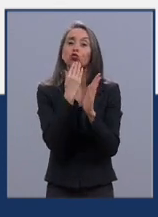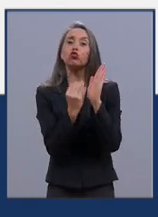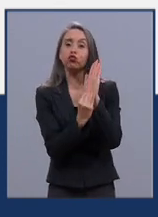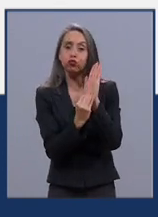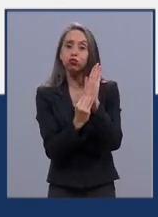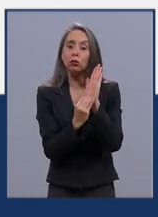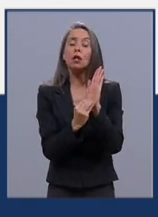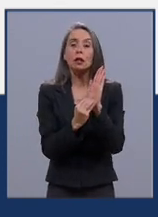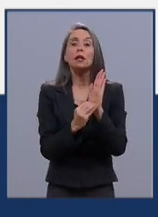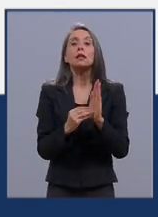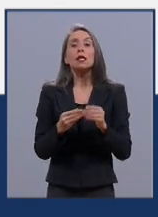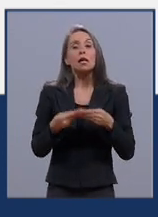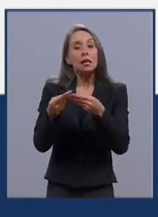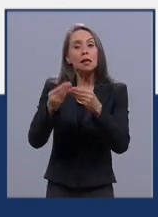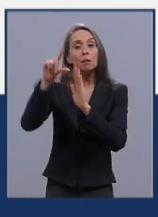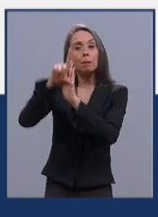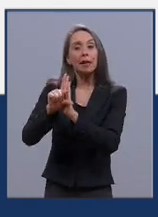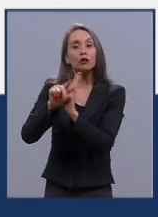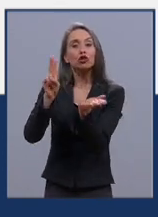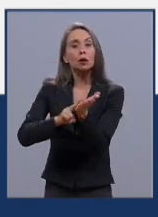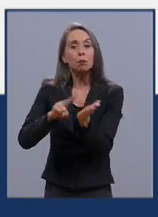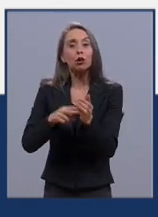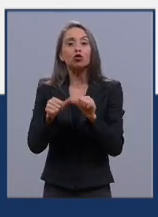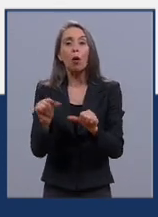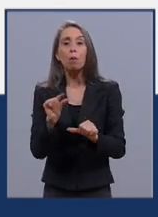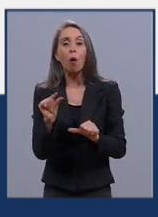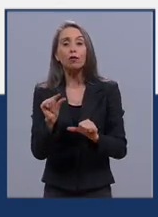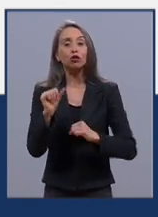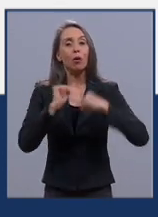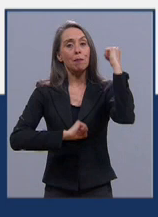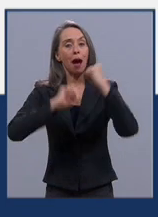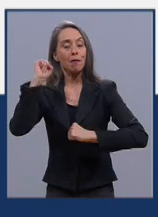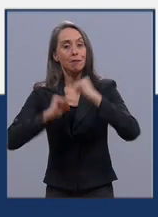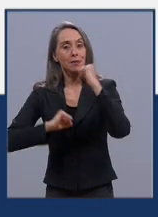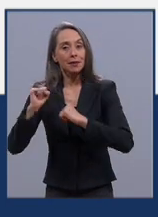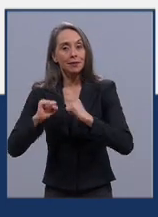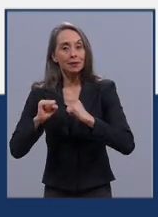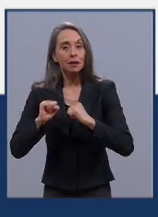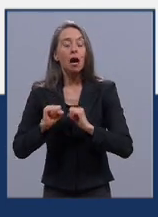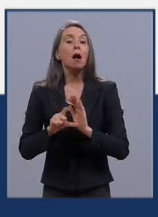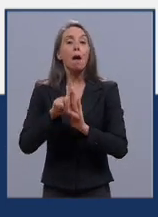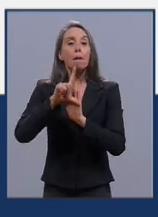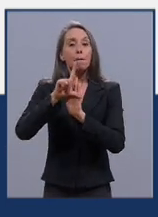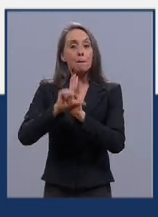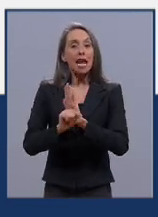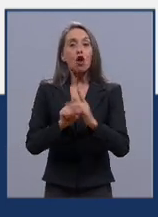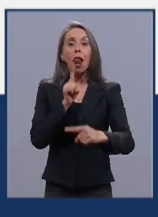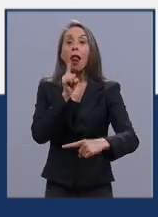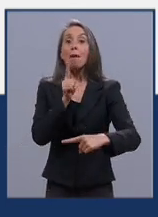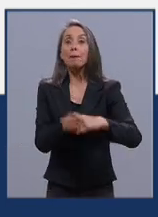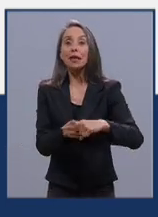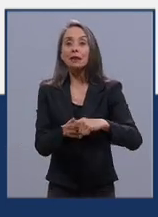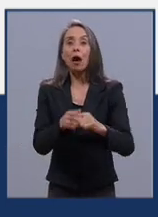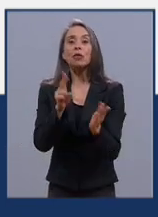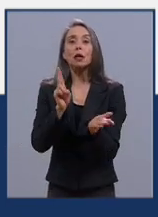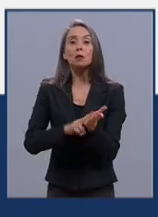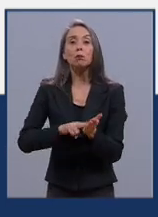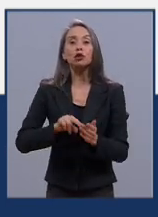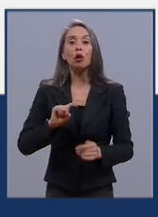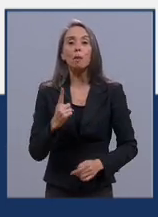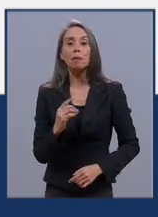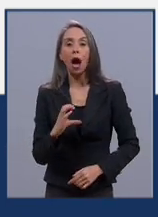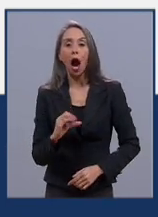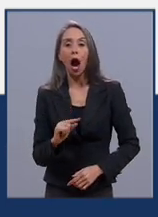incentivos tributarios temporales para las empresas a través de la reducción a la mitad del impuesto de primera